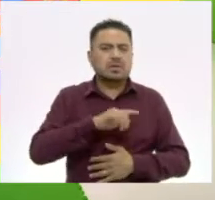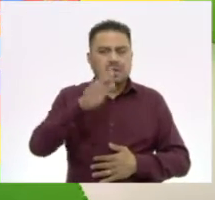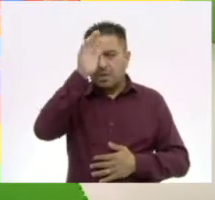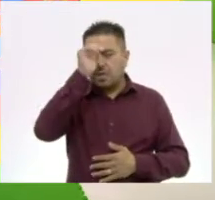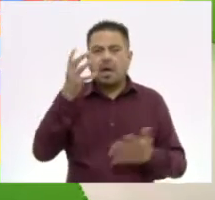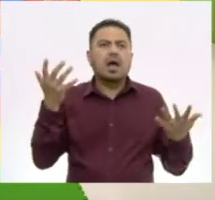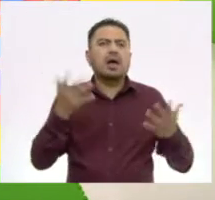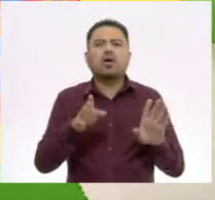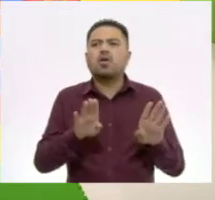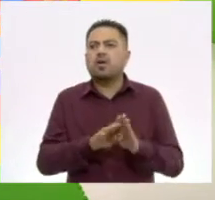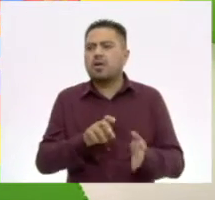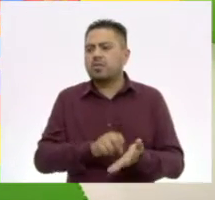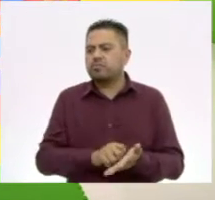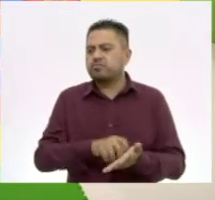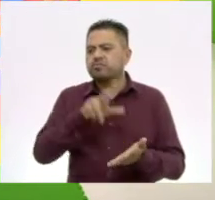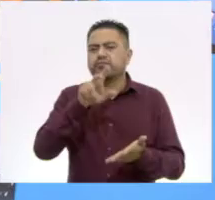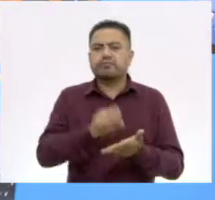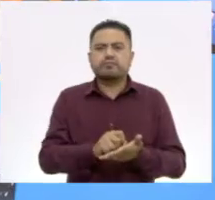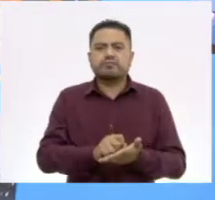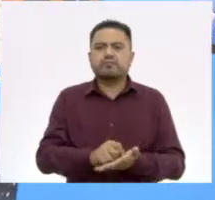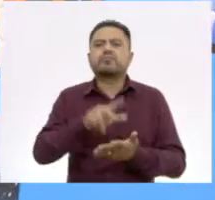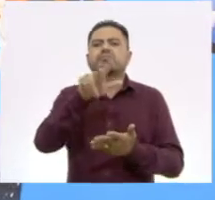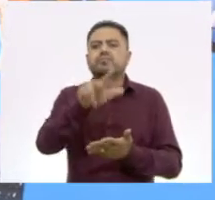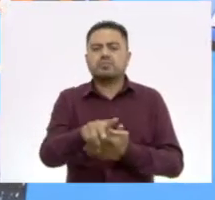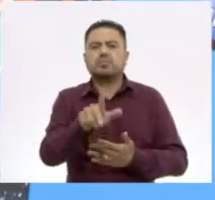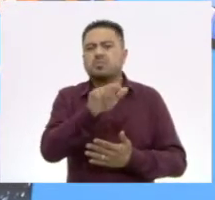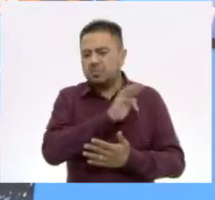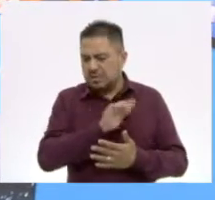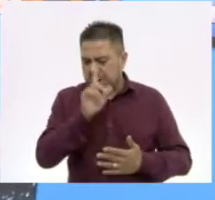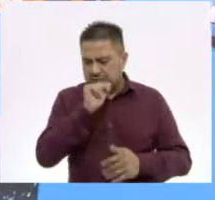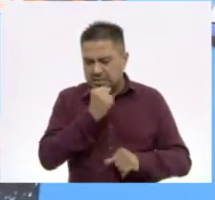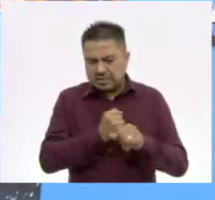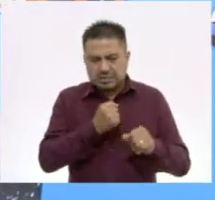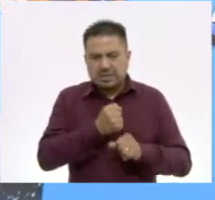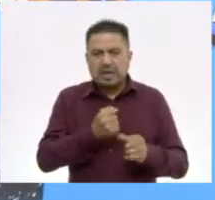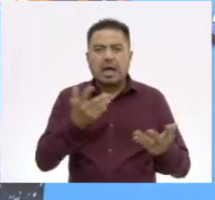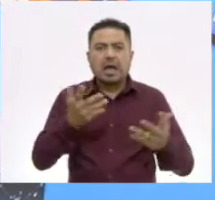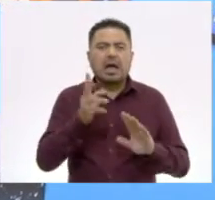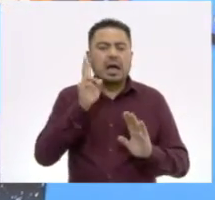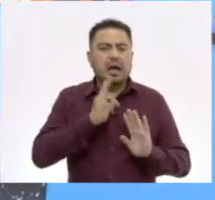hace un grillo pueden intentar hacerlo